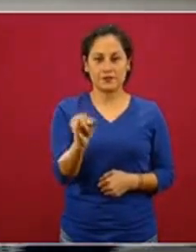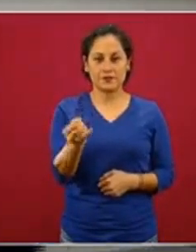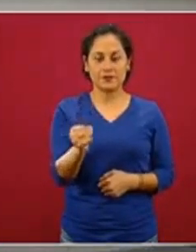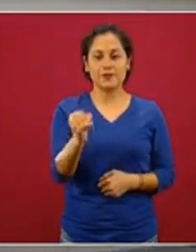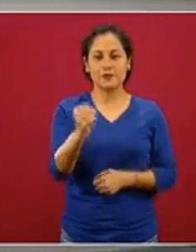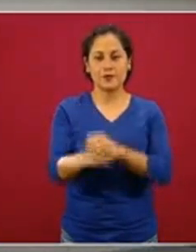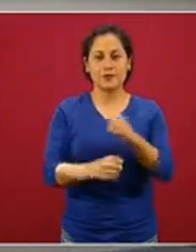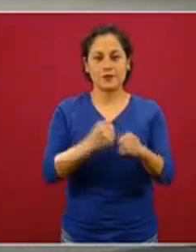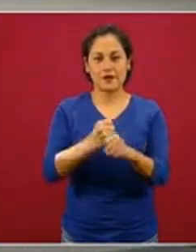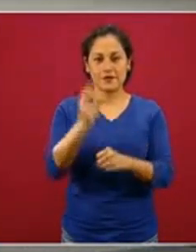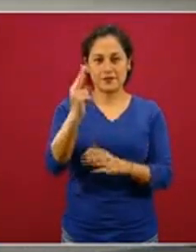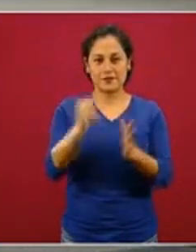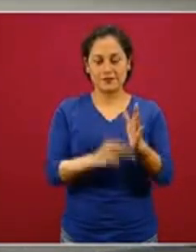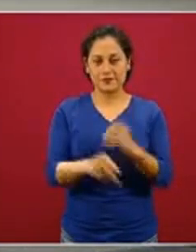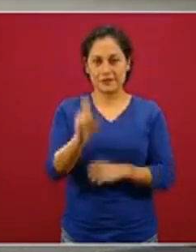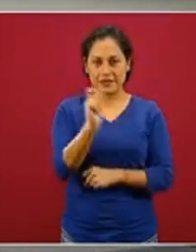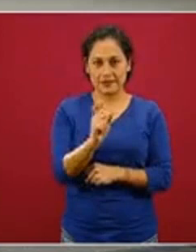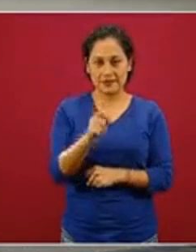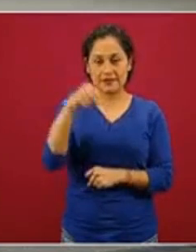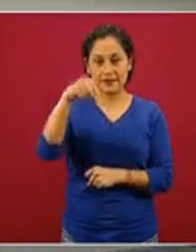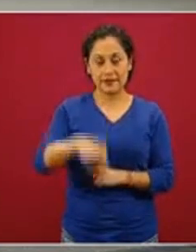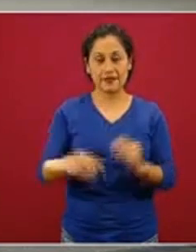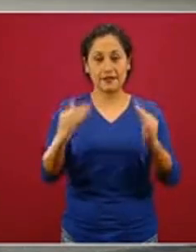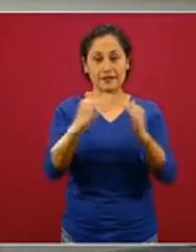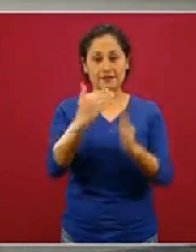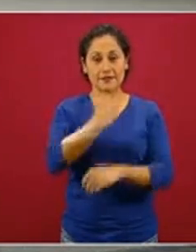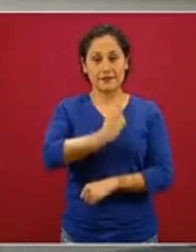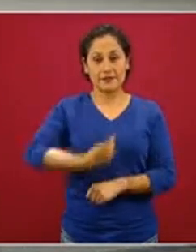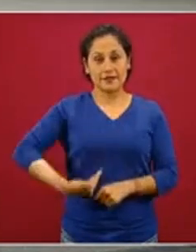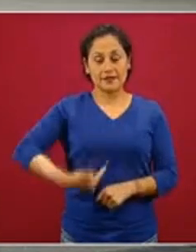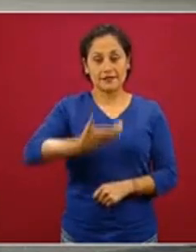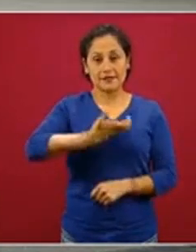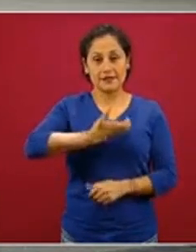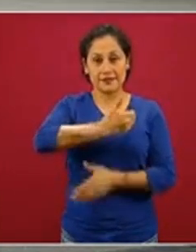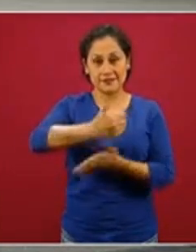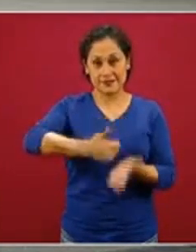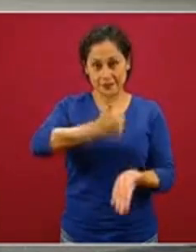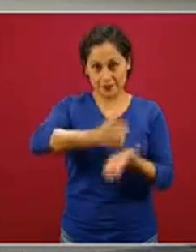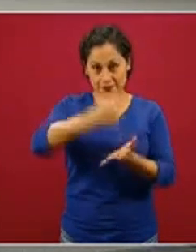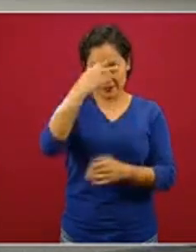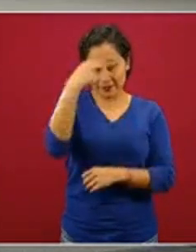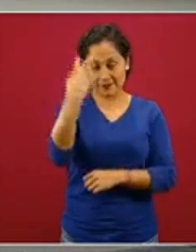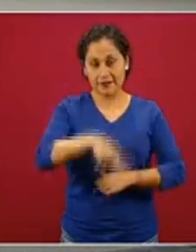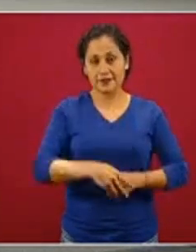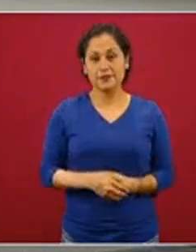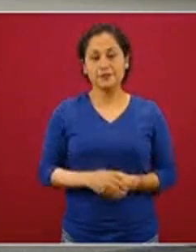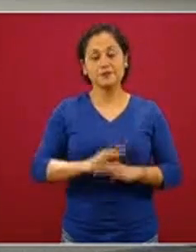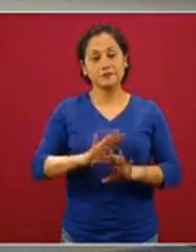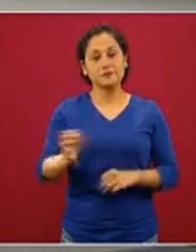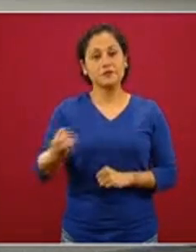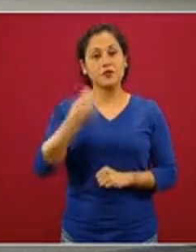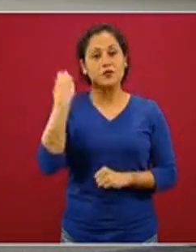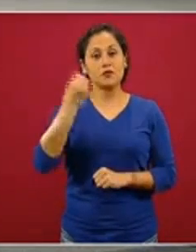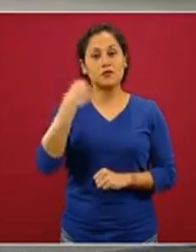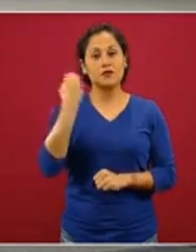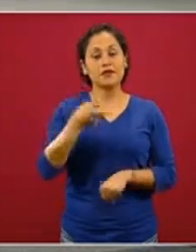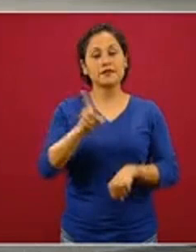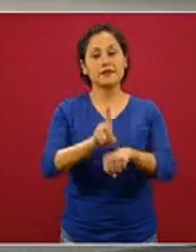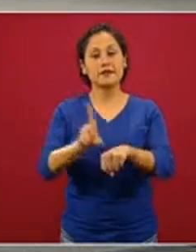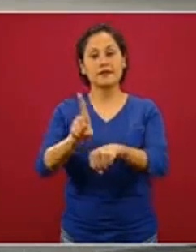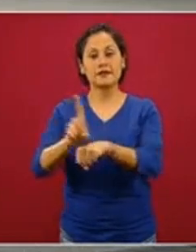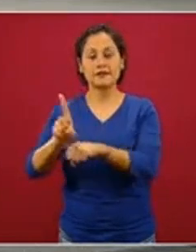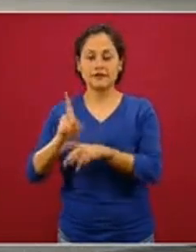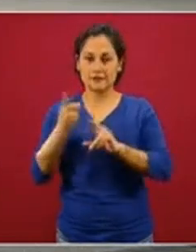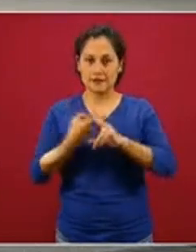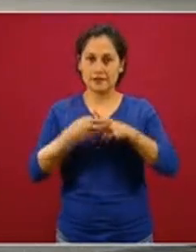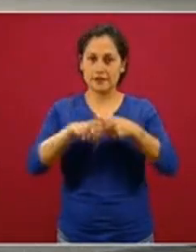2020. Estamos en el Palacio Nacional de México, en la Ciudad de México, y vamos a iniciar la conferencia de prensa diaria sobre